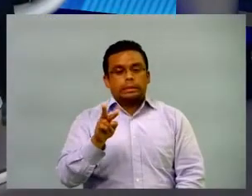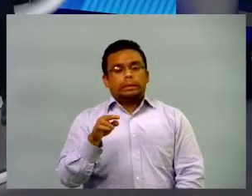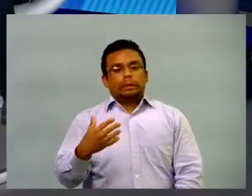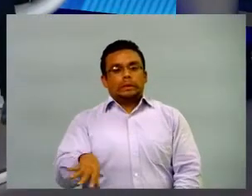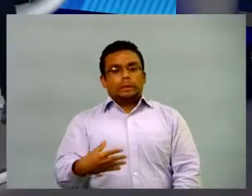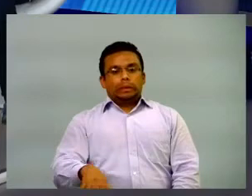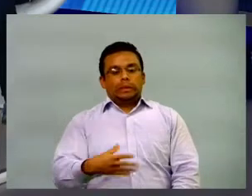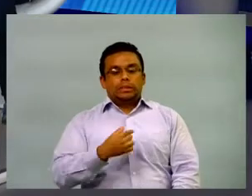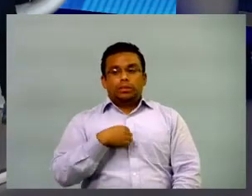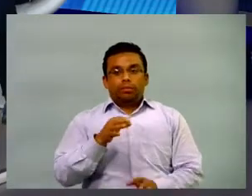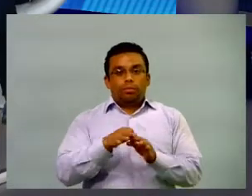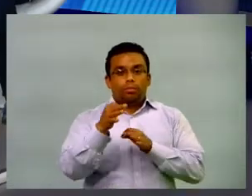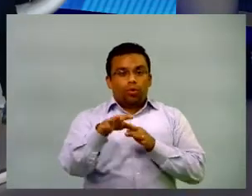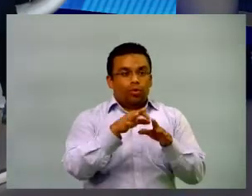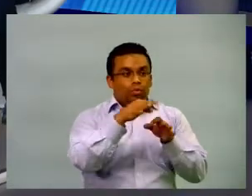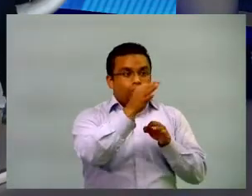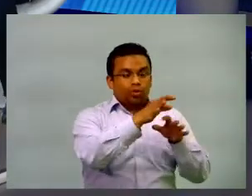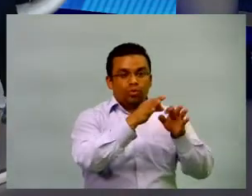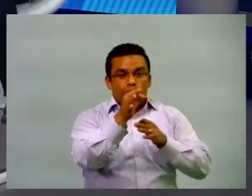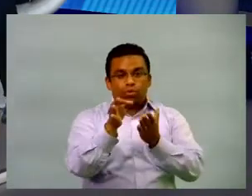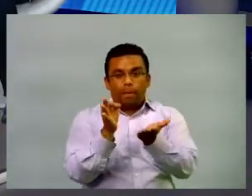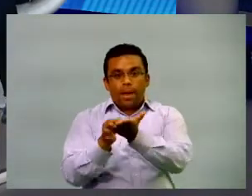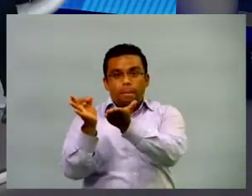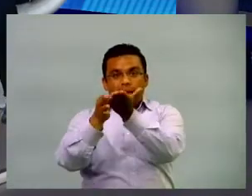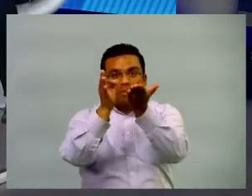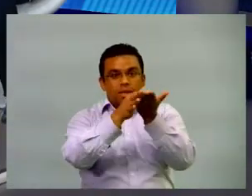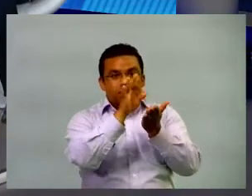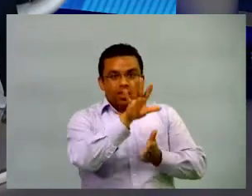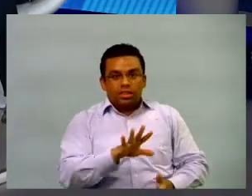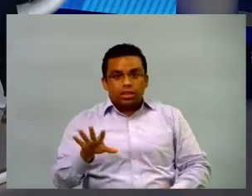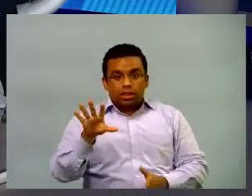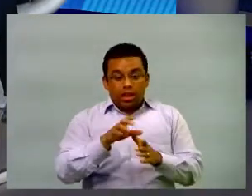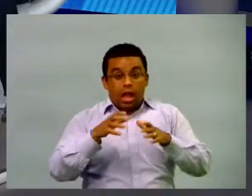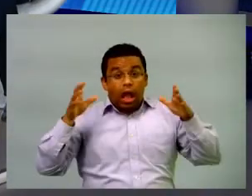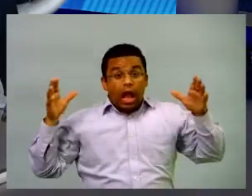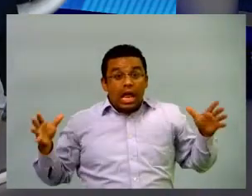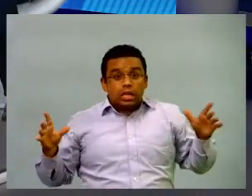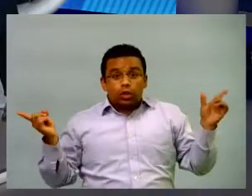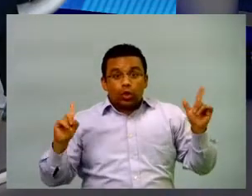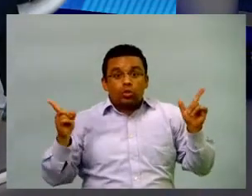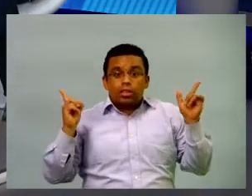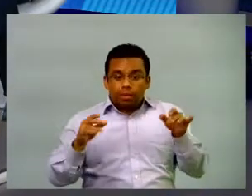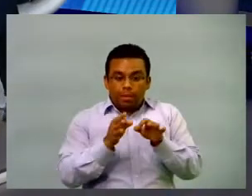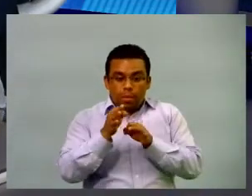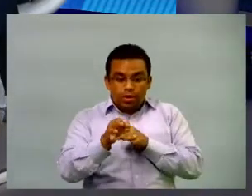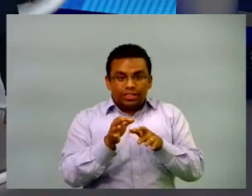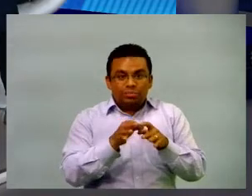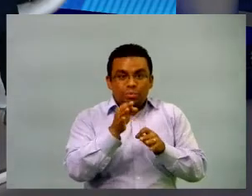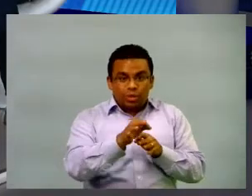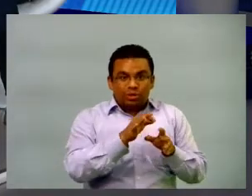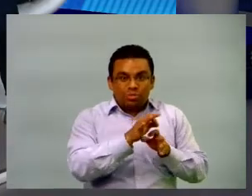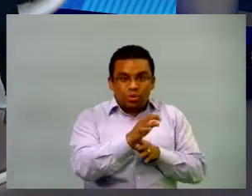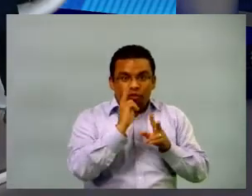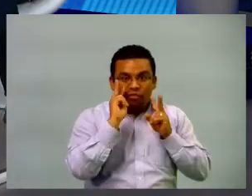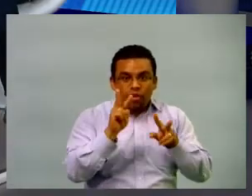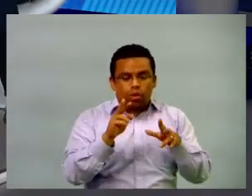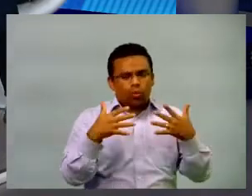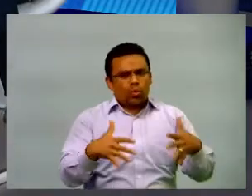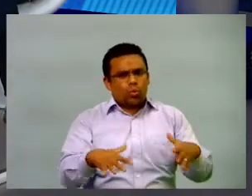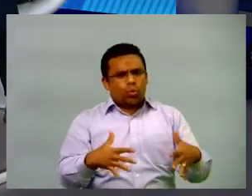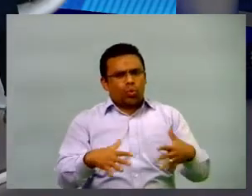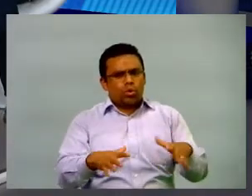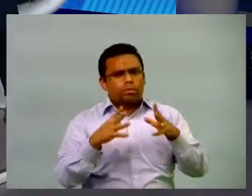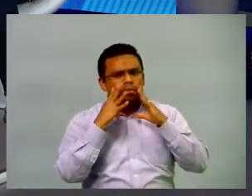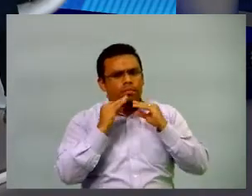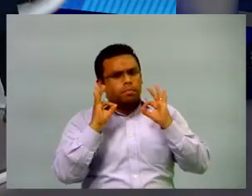estén participando. Qué interesante no solamente que las ciudades grandes, sino los municipios pequeños tengamos y veamos buenas